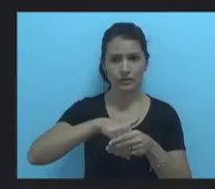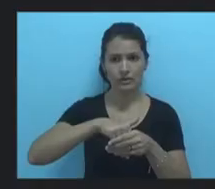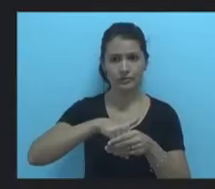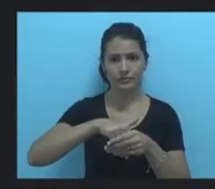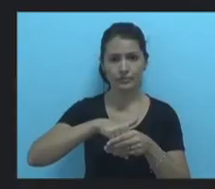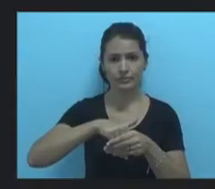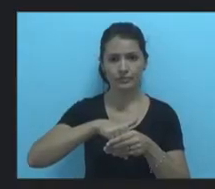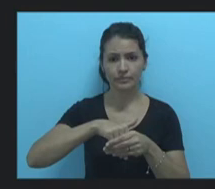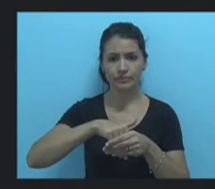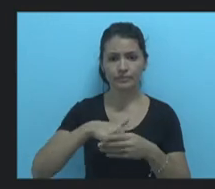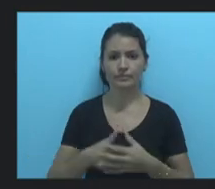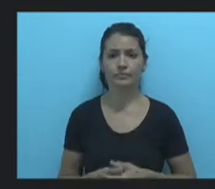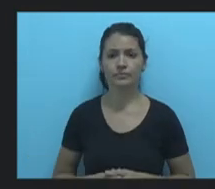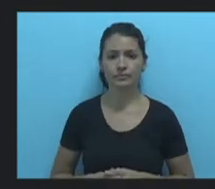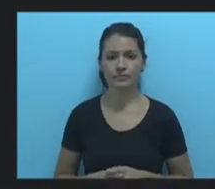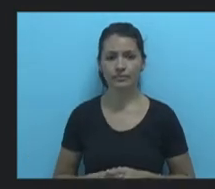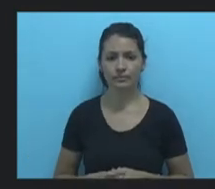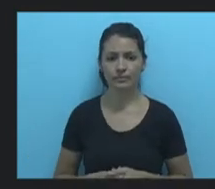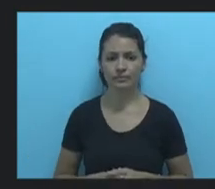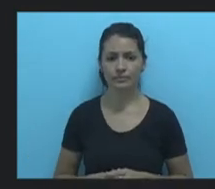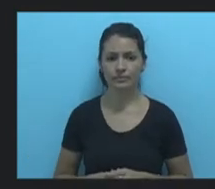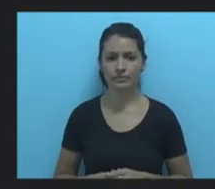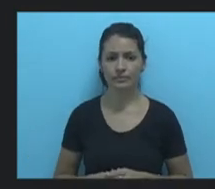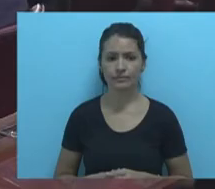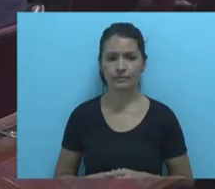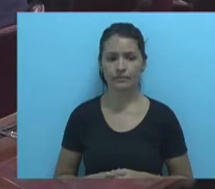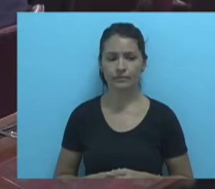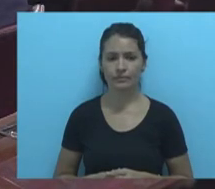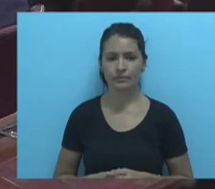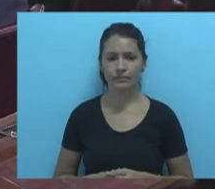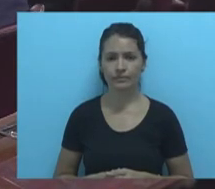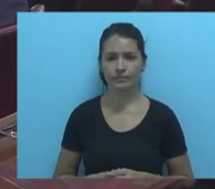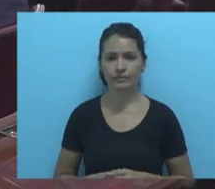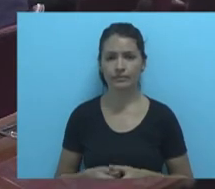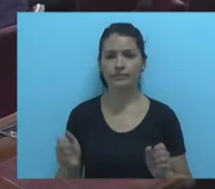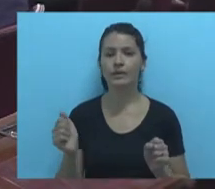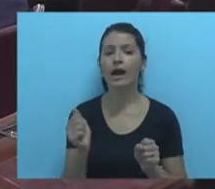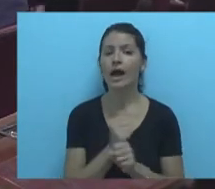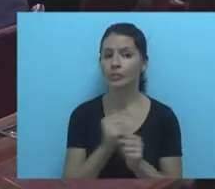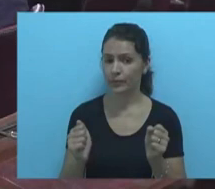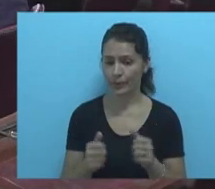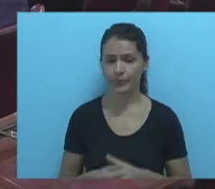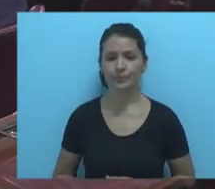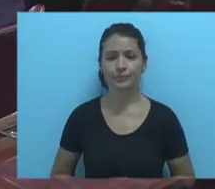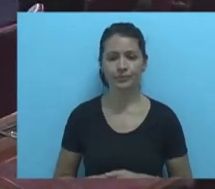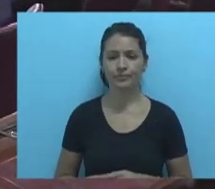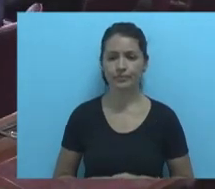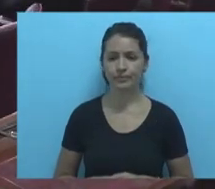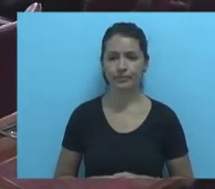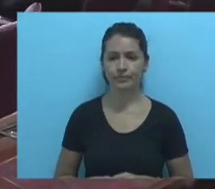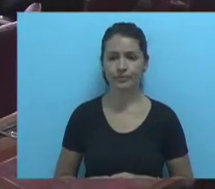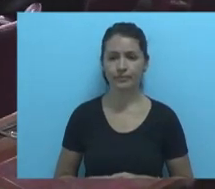aprobado. A consideración el proyecto de comunicación. A votación, resulta aprobado.